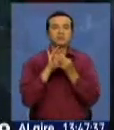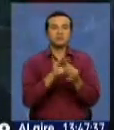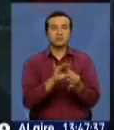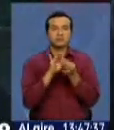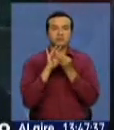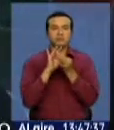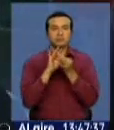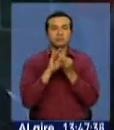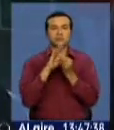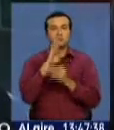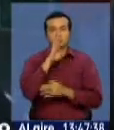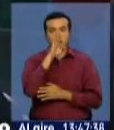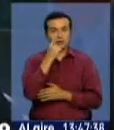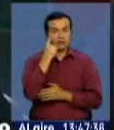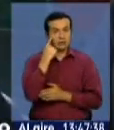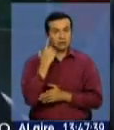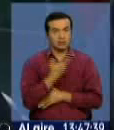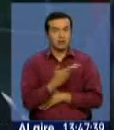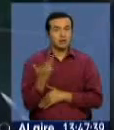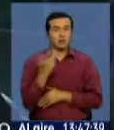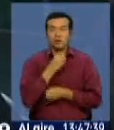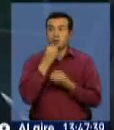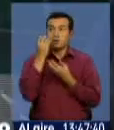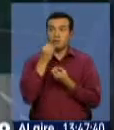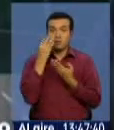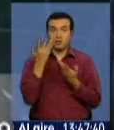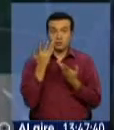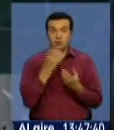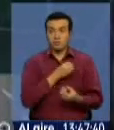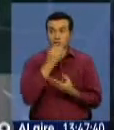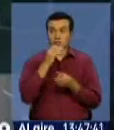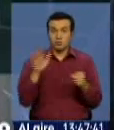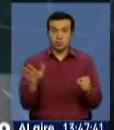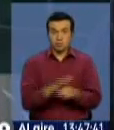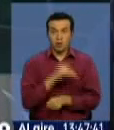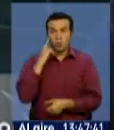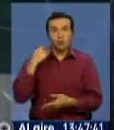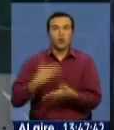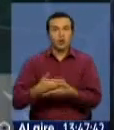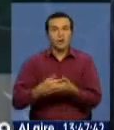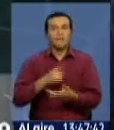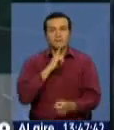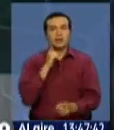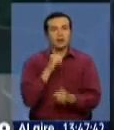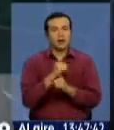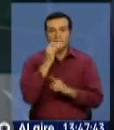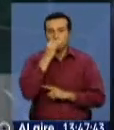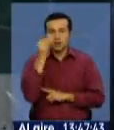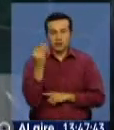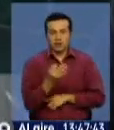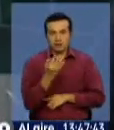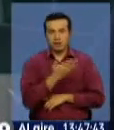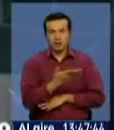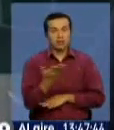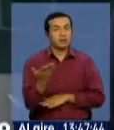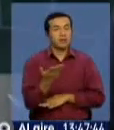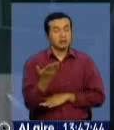efecto siempre y cuando la información que se proporcione sea comprobable, sea legítima,